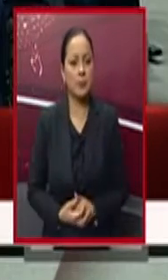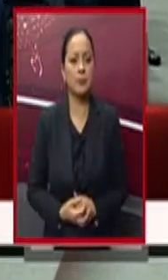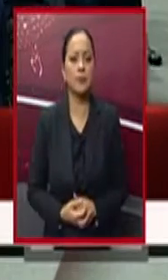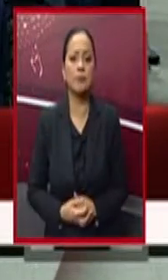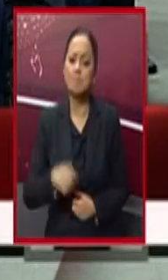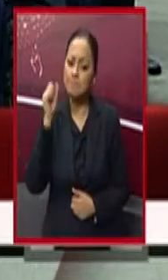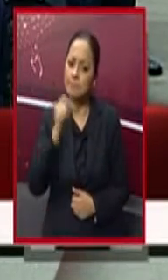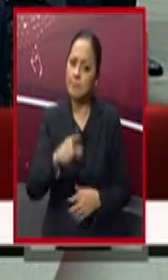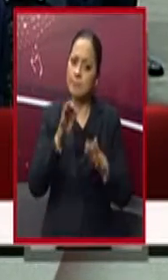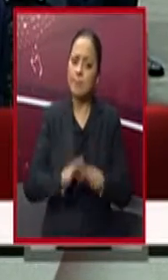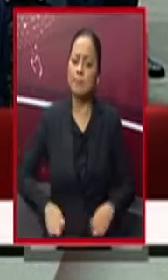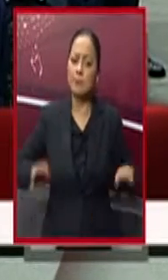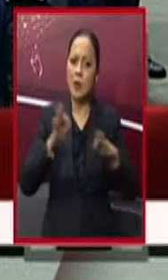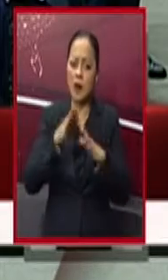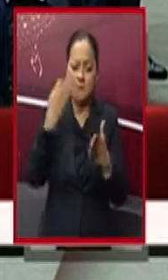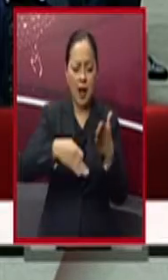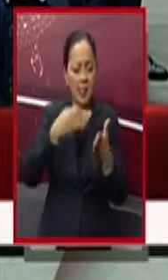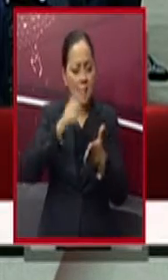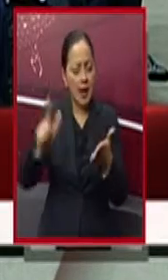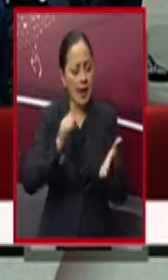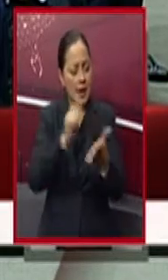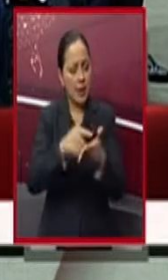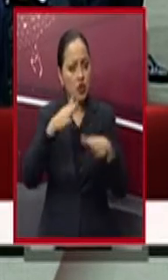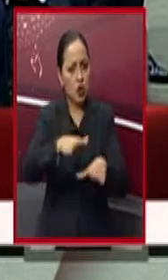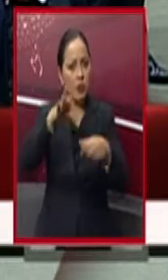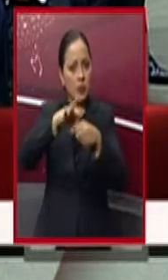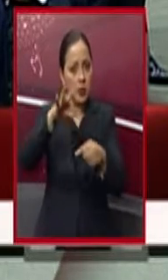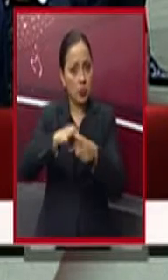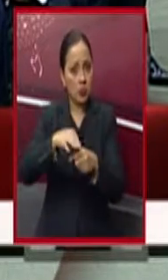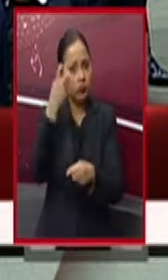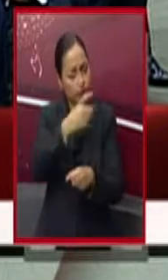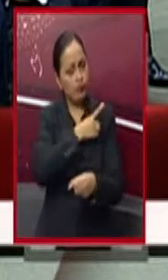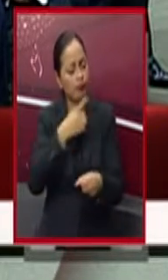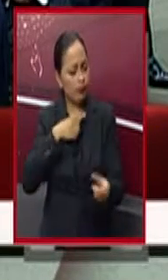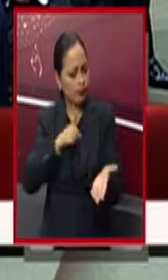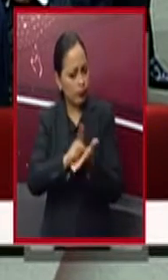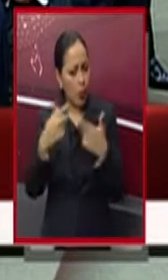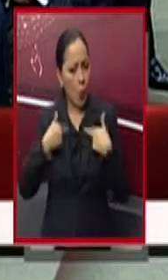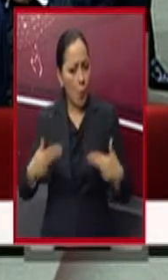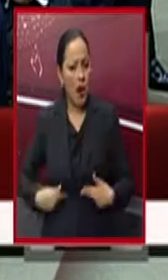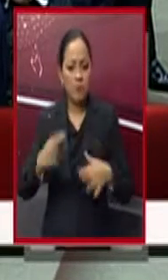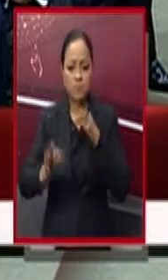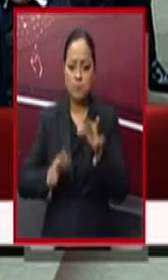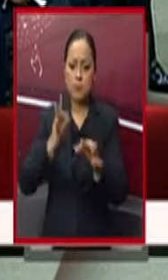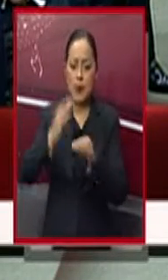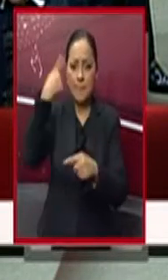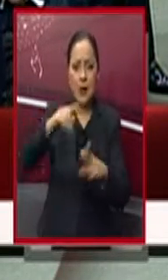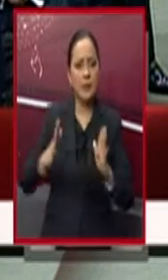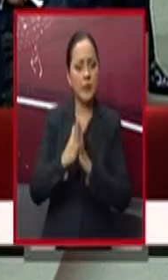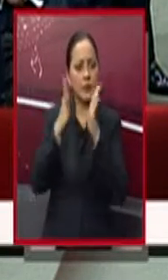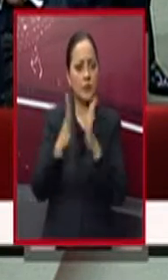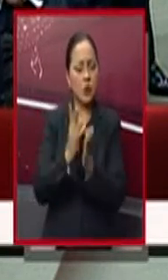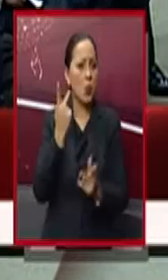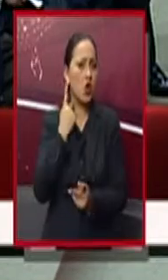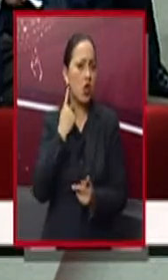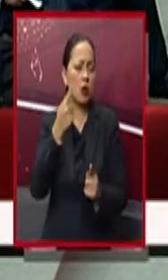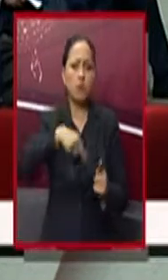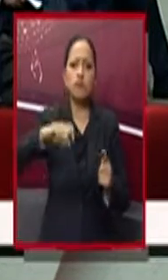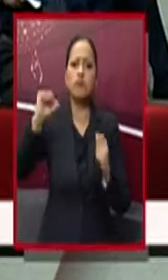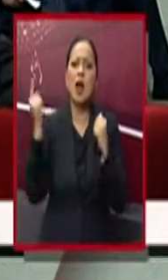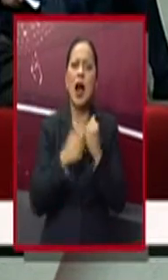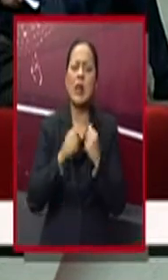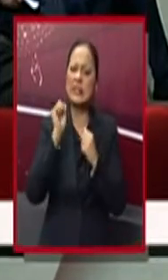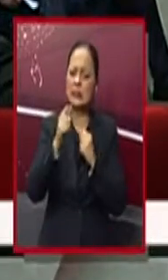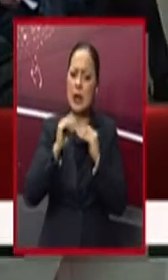Igualmente tenemos pendiente una ley electoral que garantice el derecho humano de participación política en condiciones